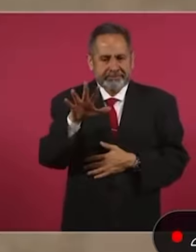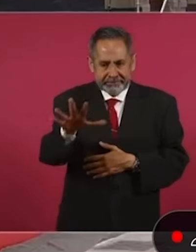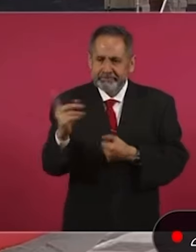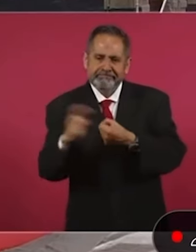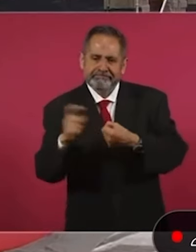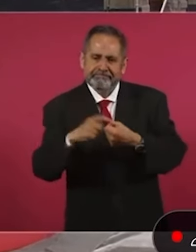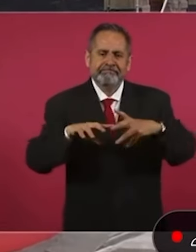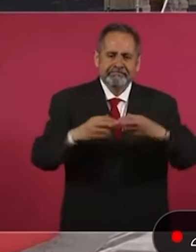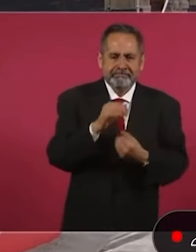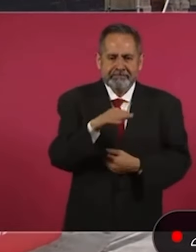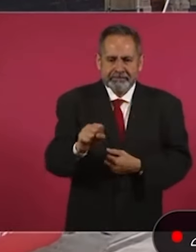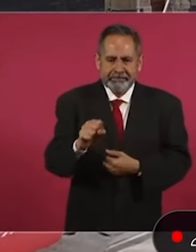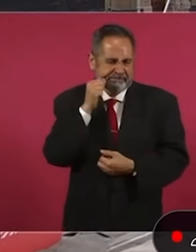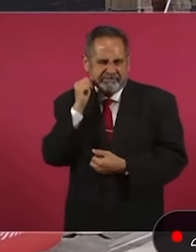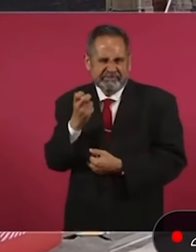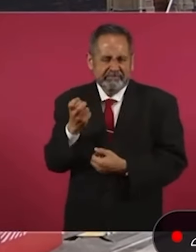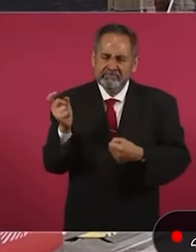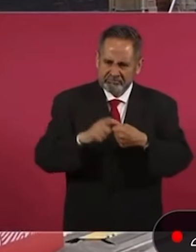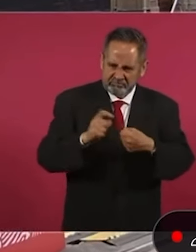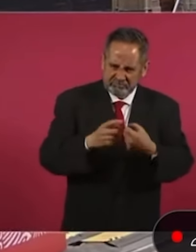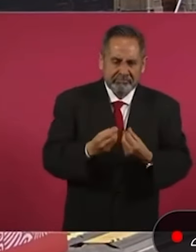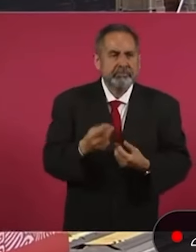22.389.835 hasta ayer, es decir,